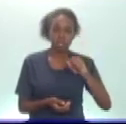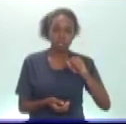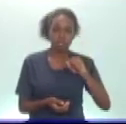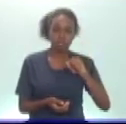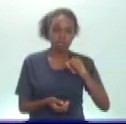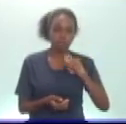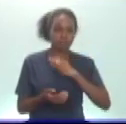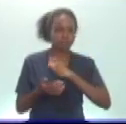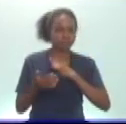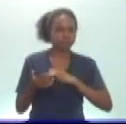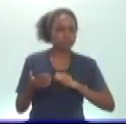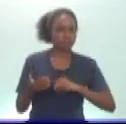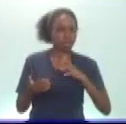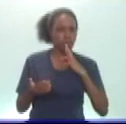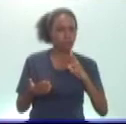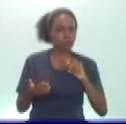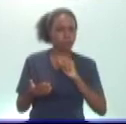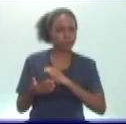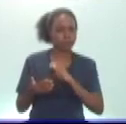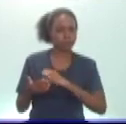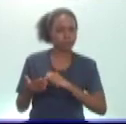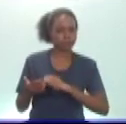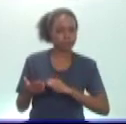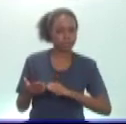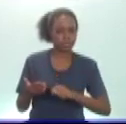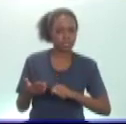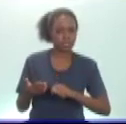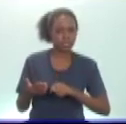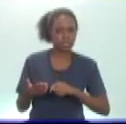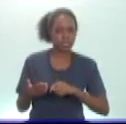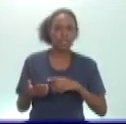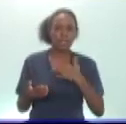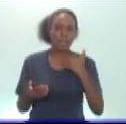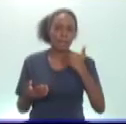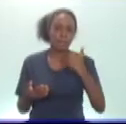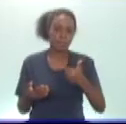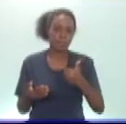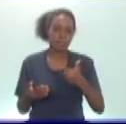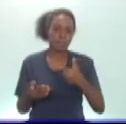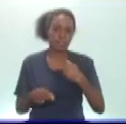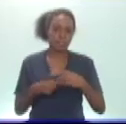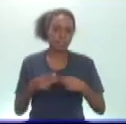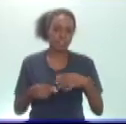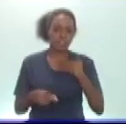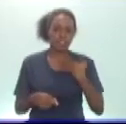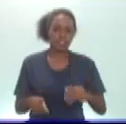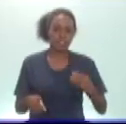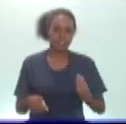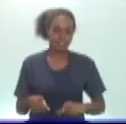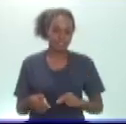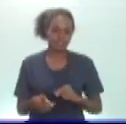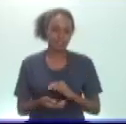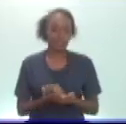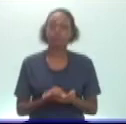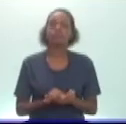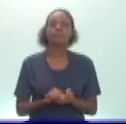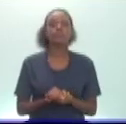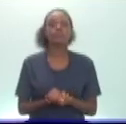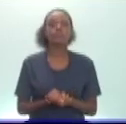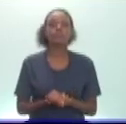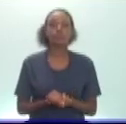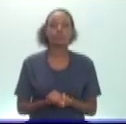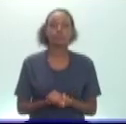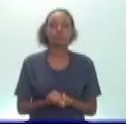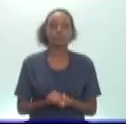escrito de la multiplicación y lo saben aplicar al cálculo, le ha sido muy fácil realizar este ejercicio. Vamos a controlarlo.